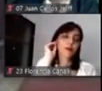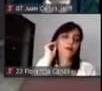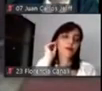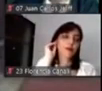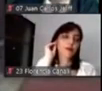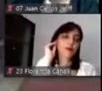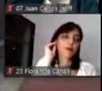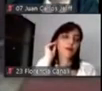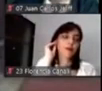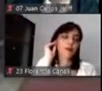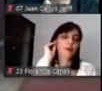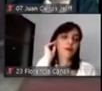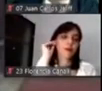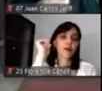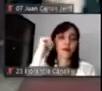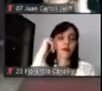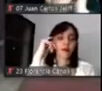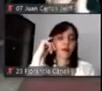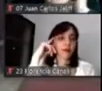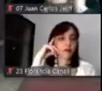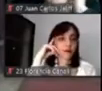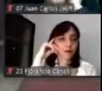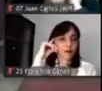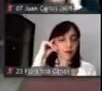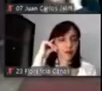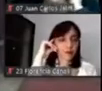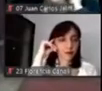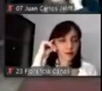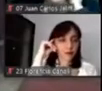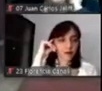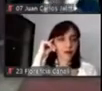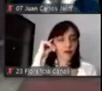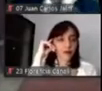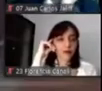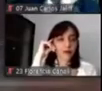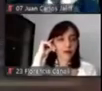importante y beneficioso para Mendoza. Gracias, señor presidente.